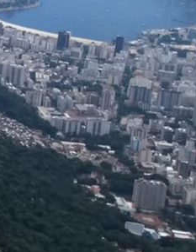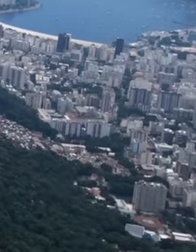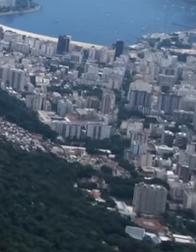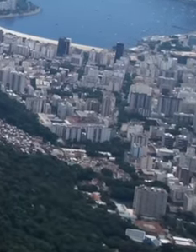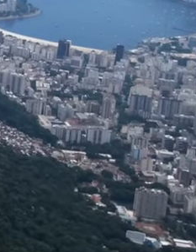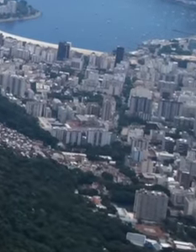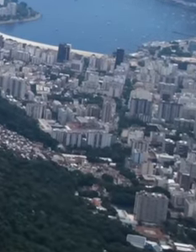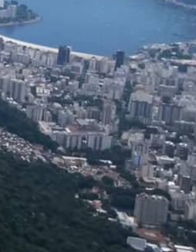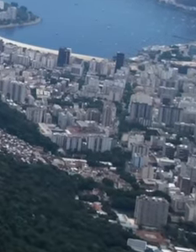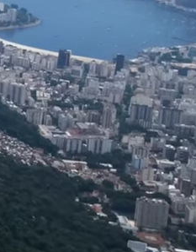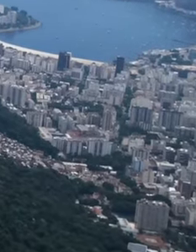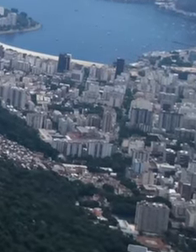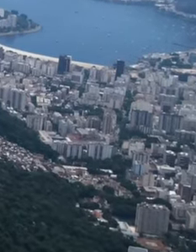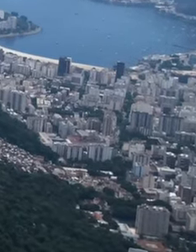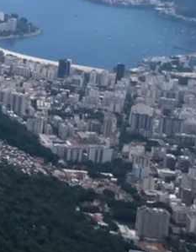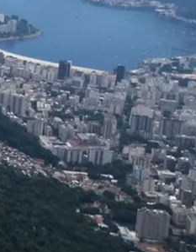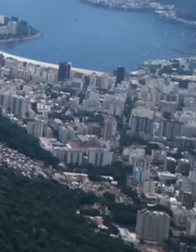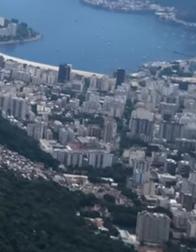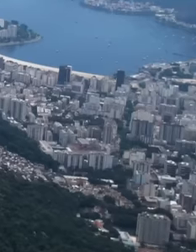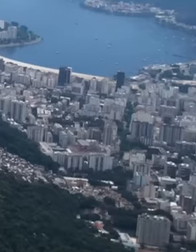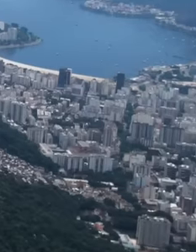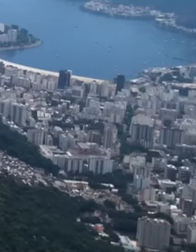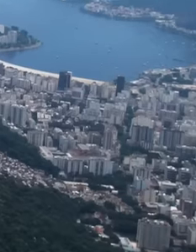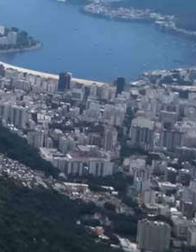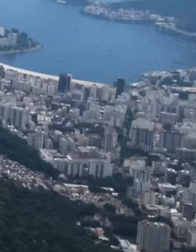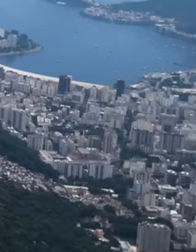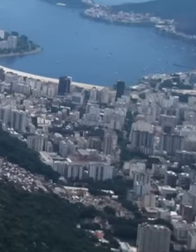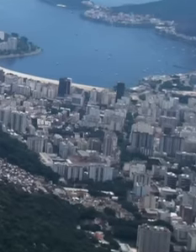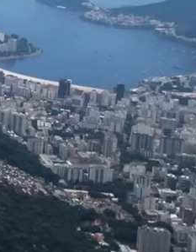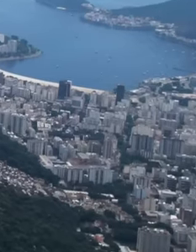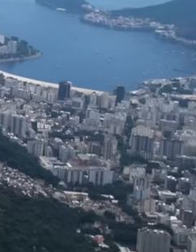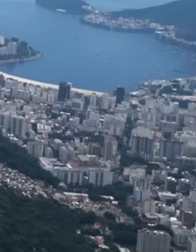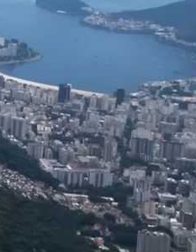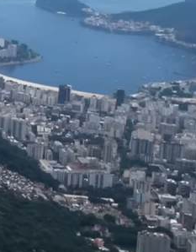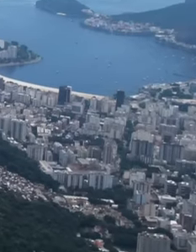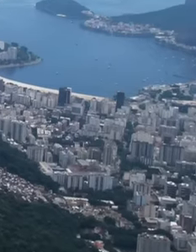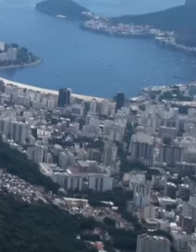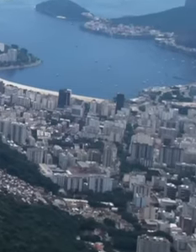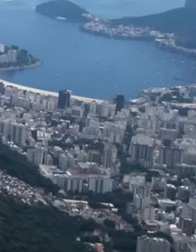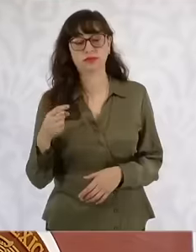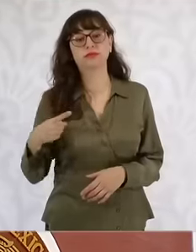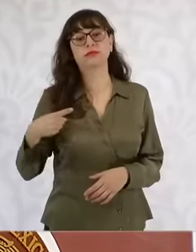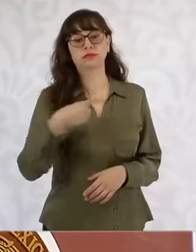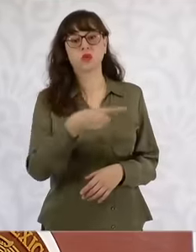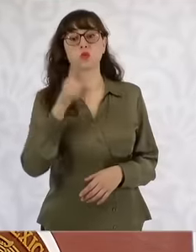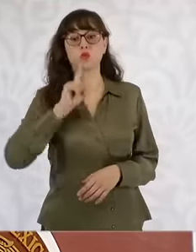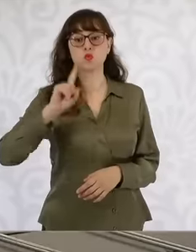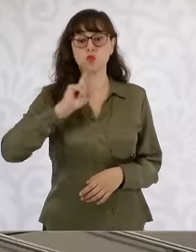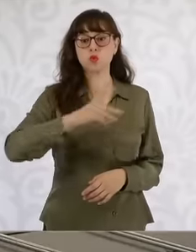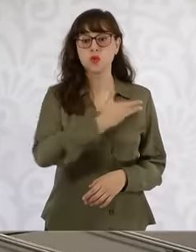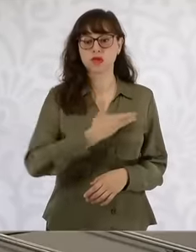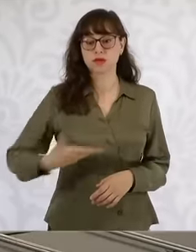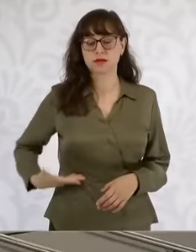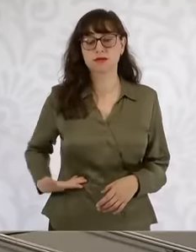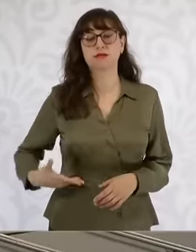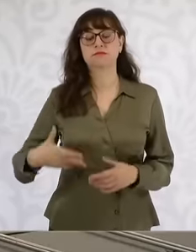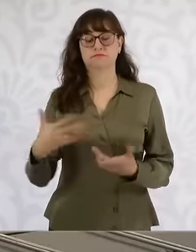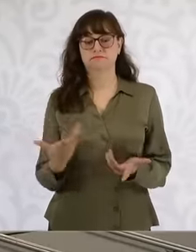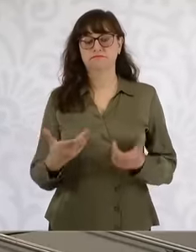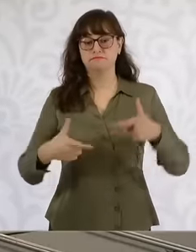y cuando vino a la toma de posesión de la presidenta Sheinbaum, uno de los puntos que de manera